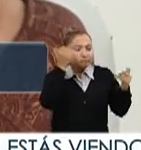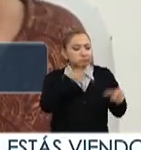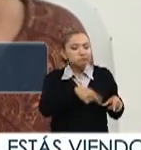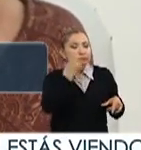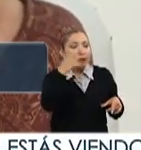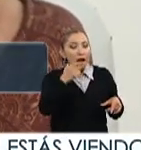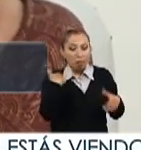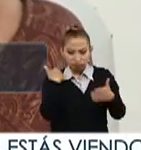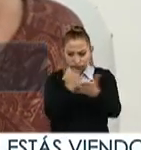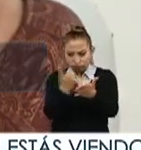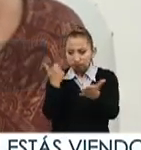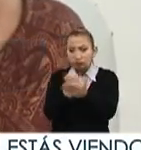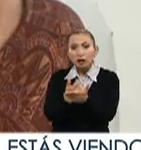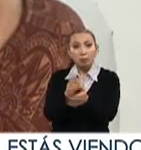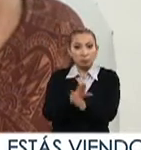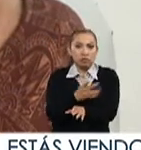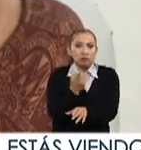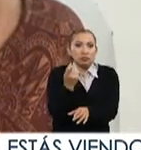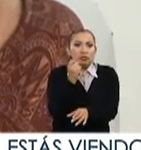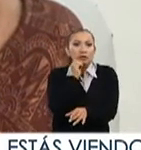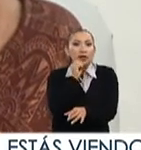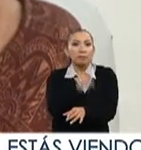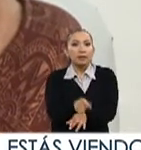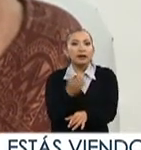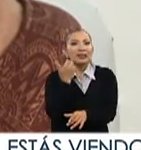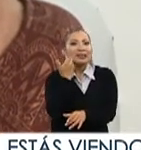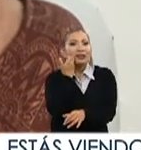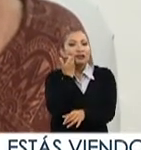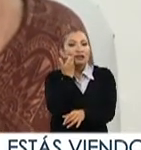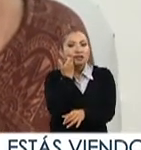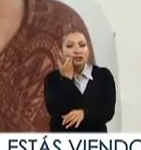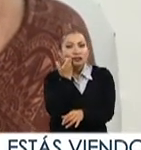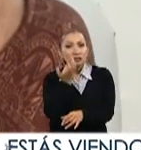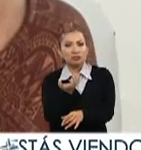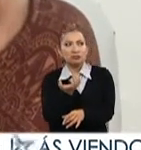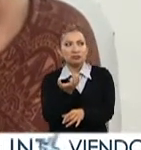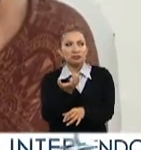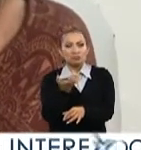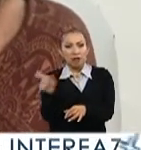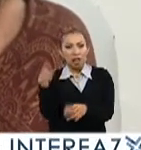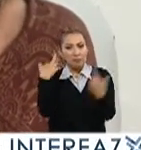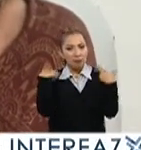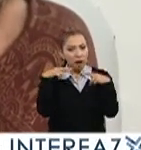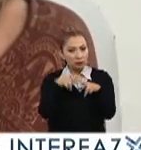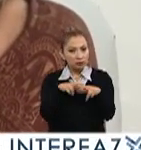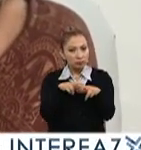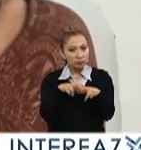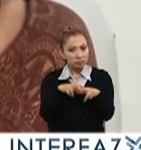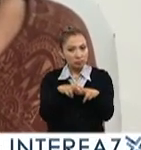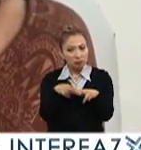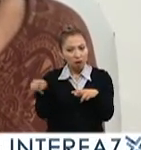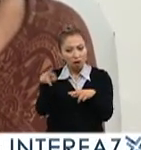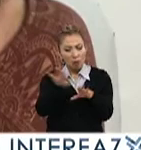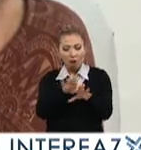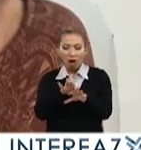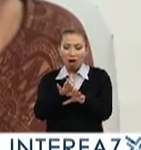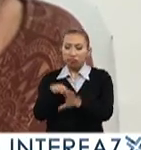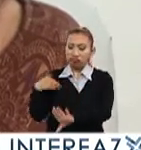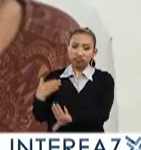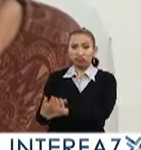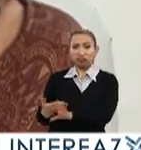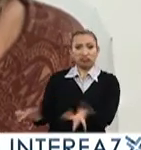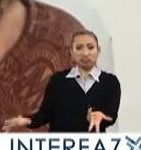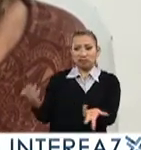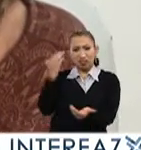idea es solidarizarnos porque además se está tratando al docente de una